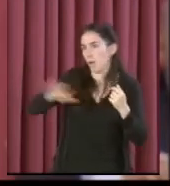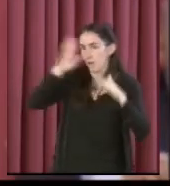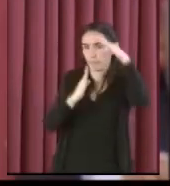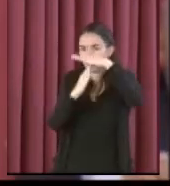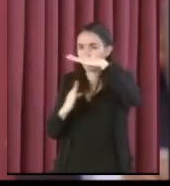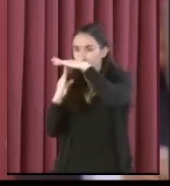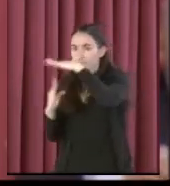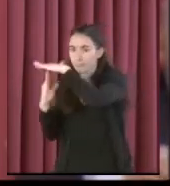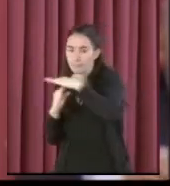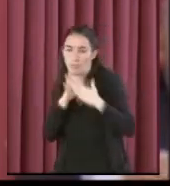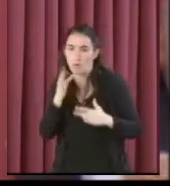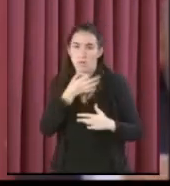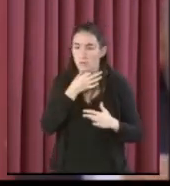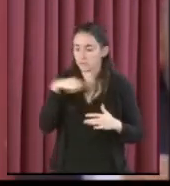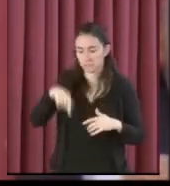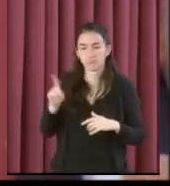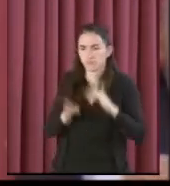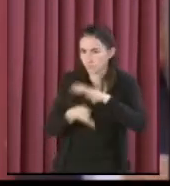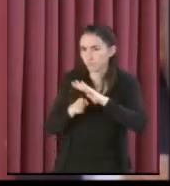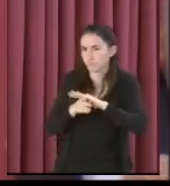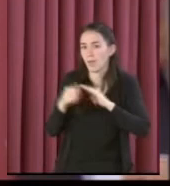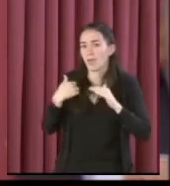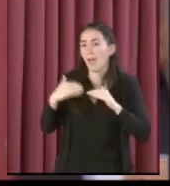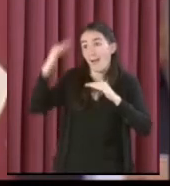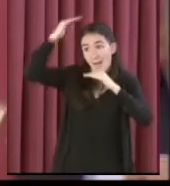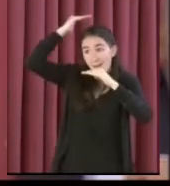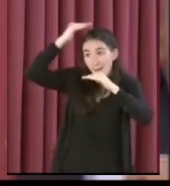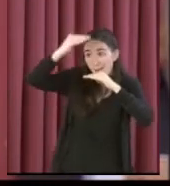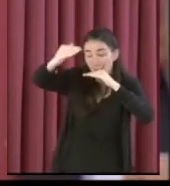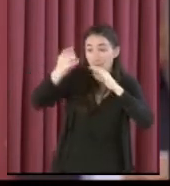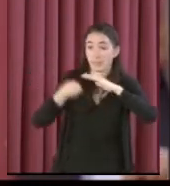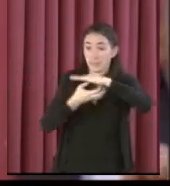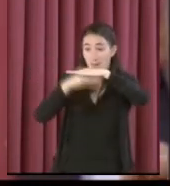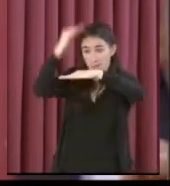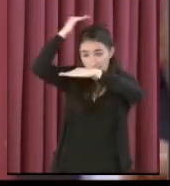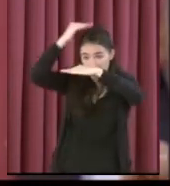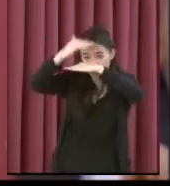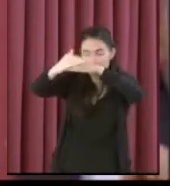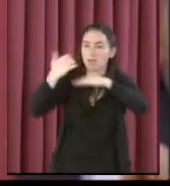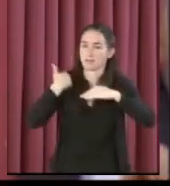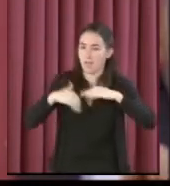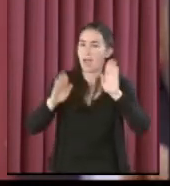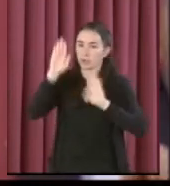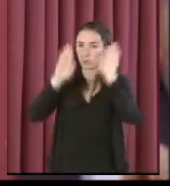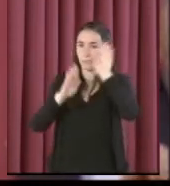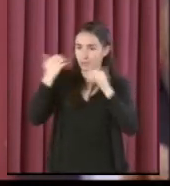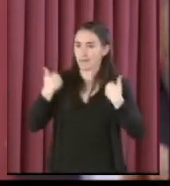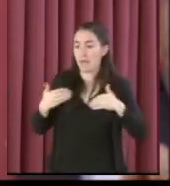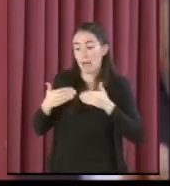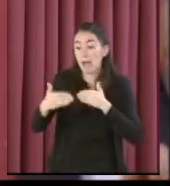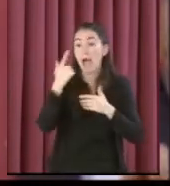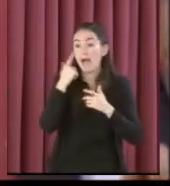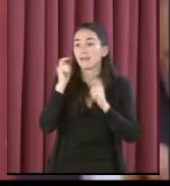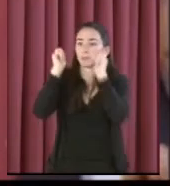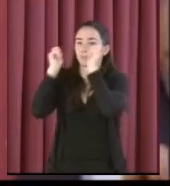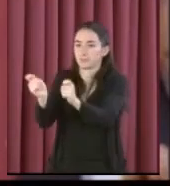su gran parque La Cubierta, ya están licitadas. Y según lo previsto, estas obras serán adjudicadas en breve para que puedan